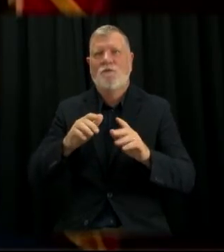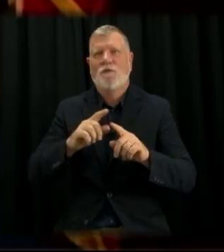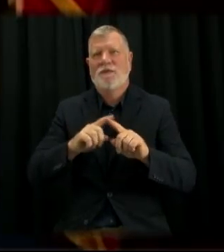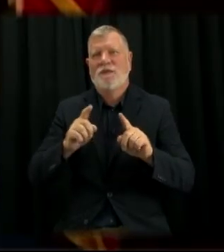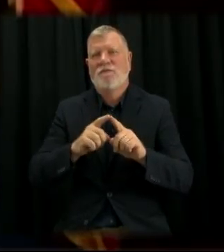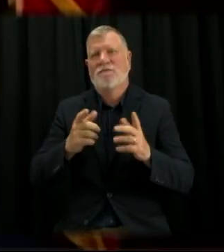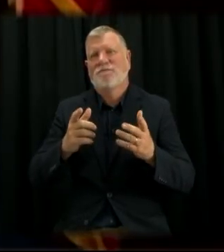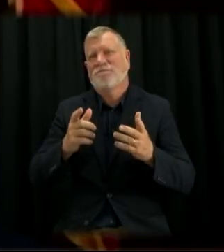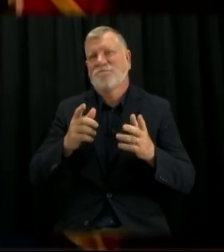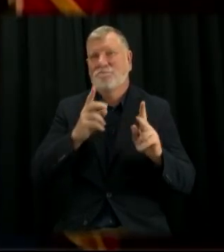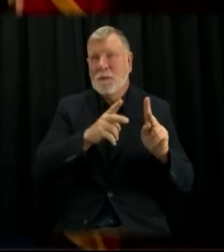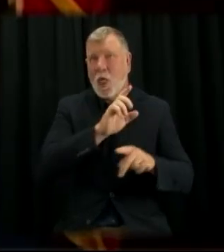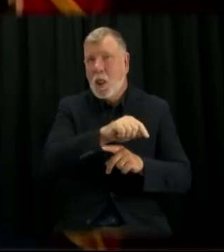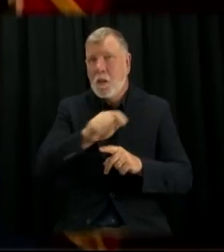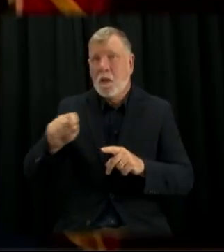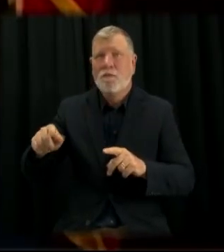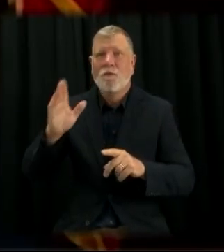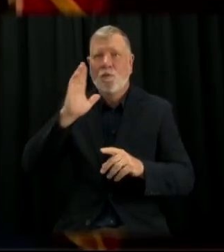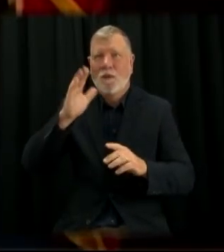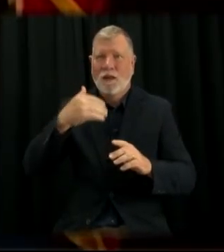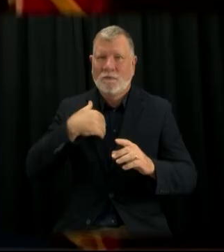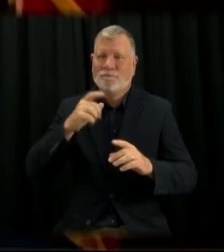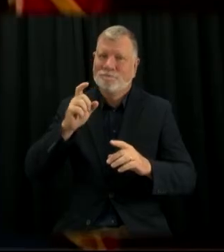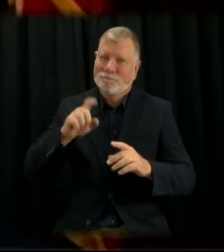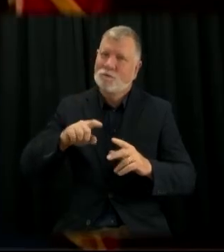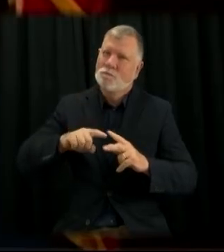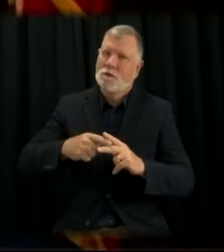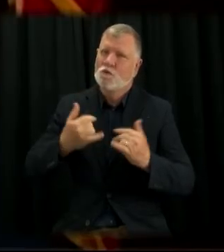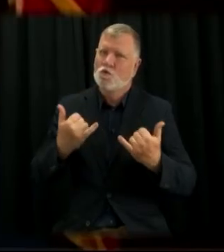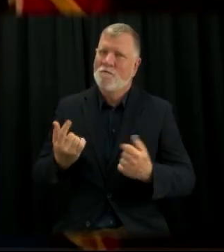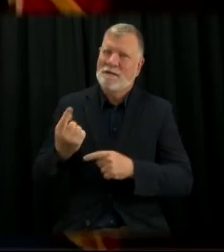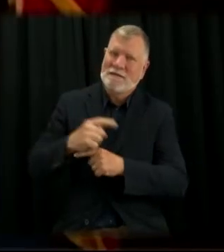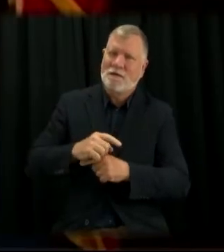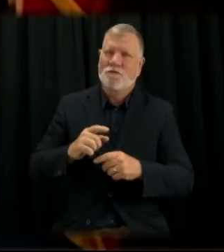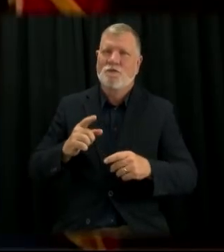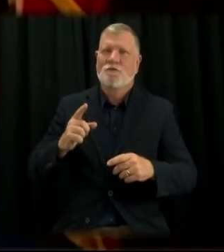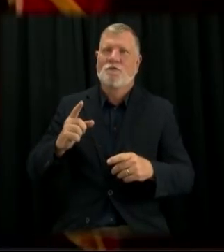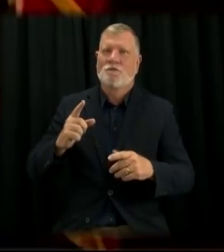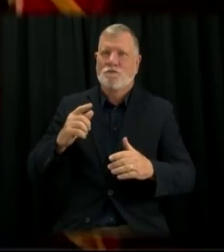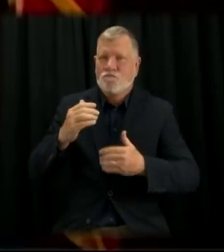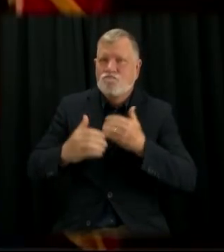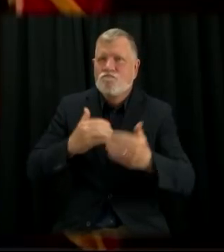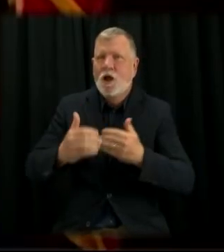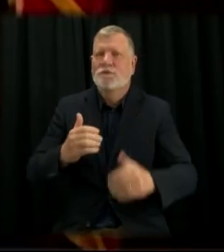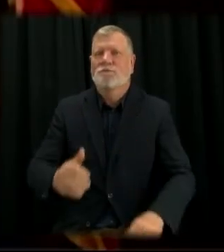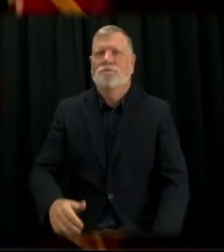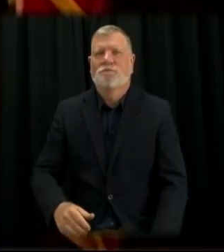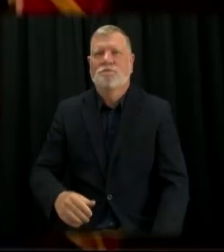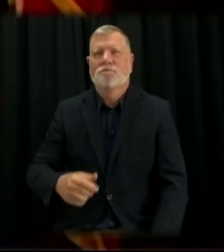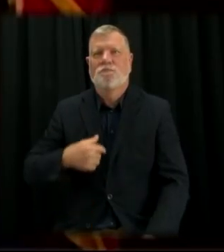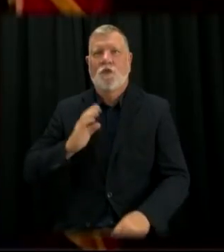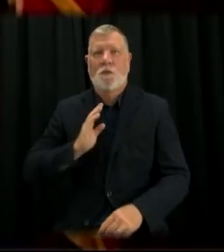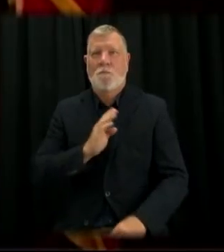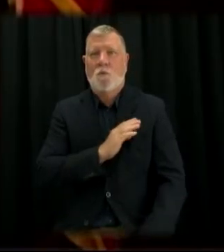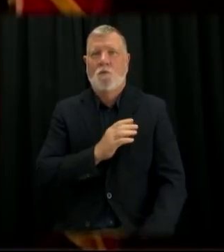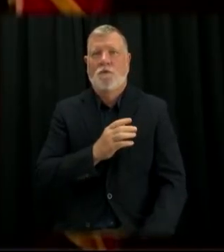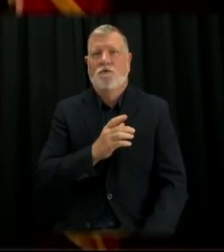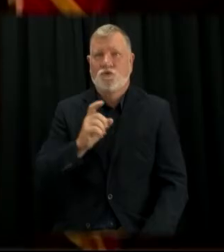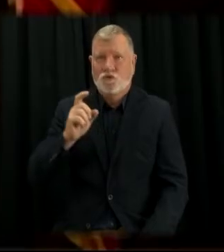sobre una gran gama de interesados, parte interesante en este proceso. La